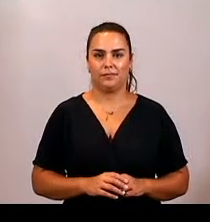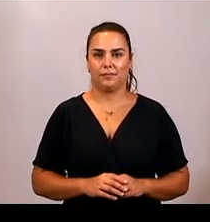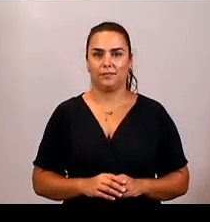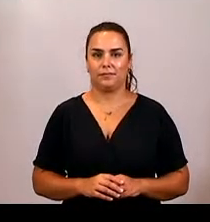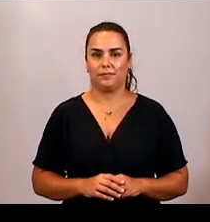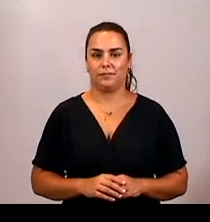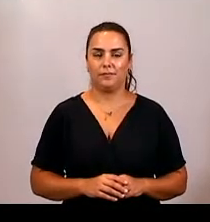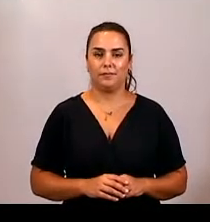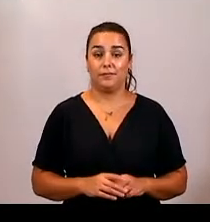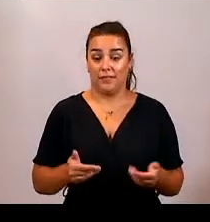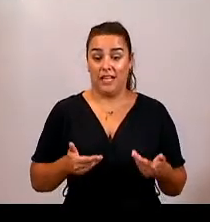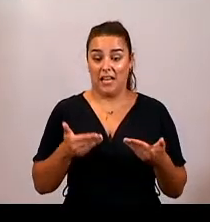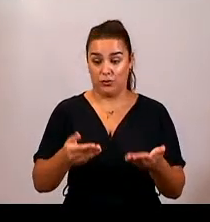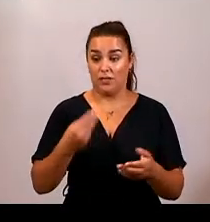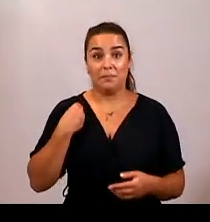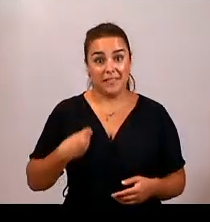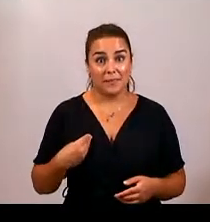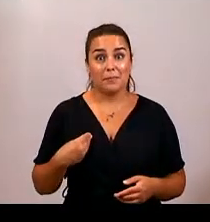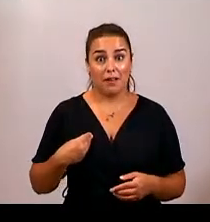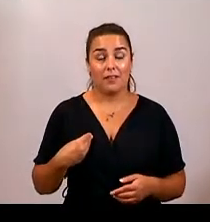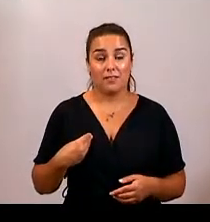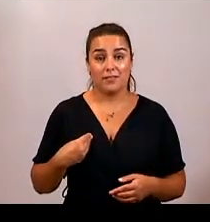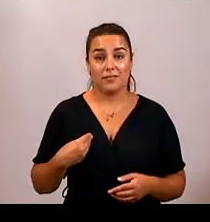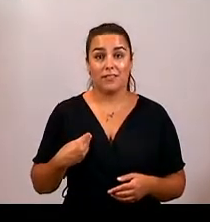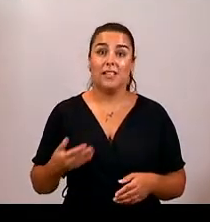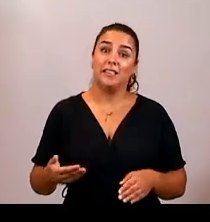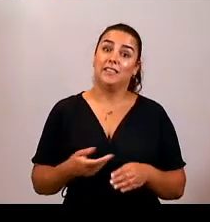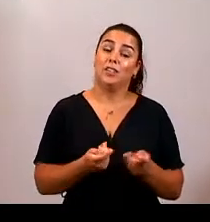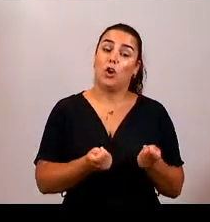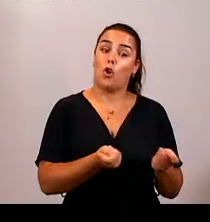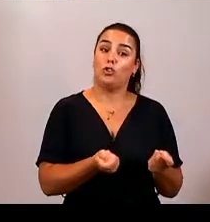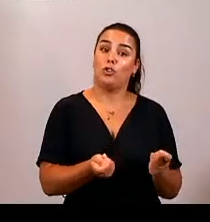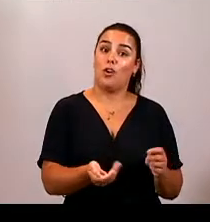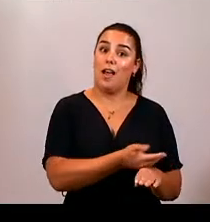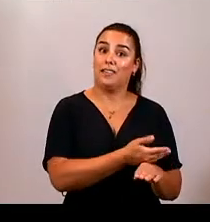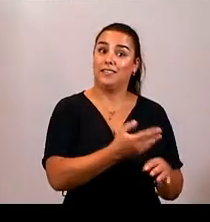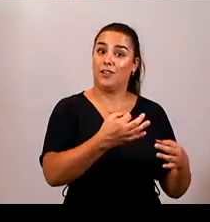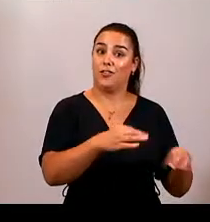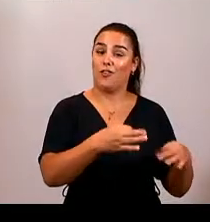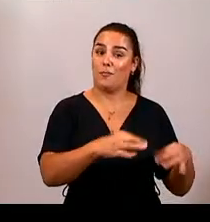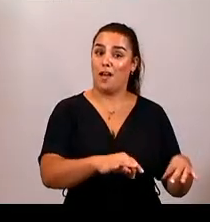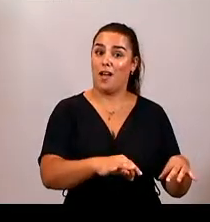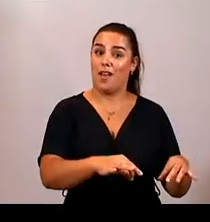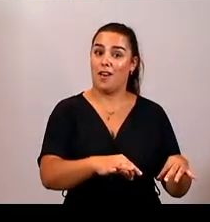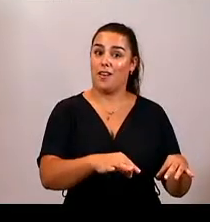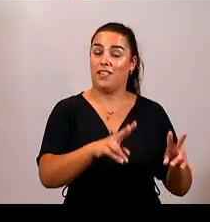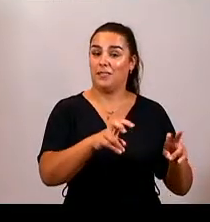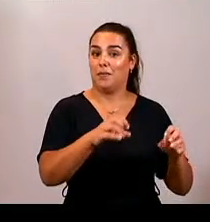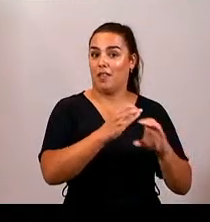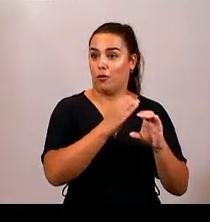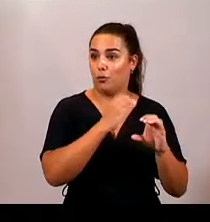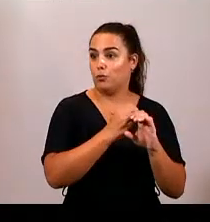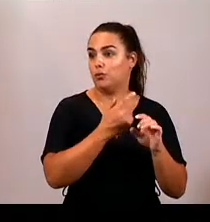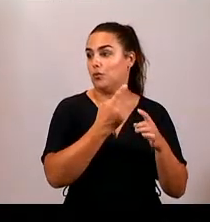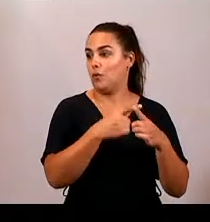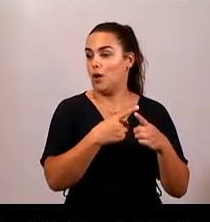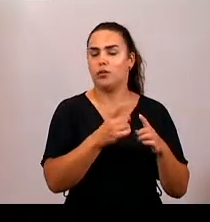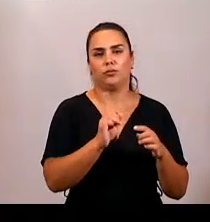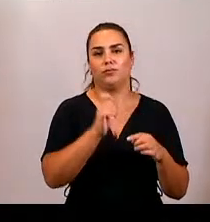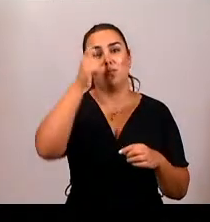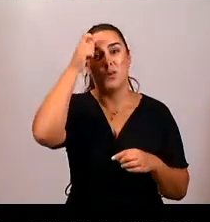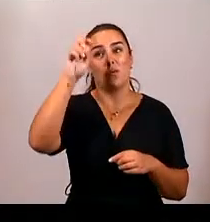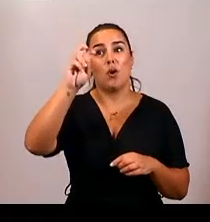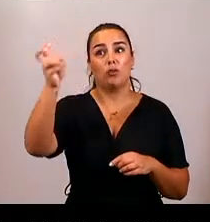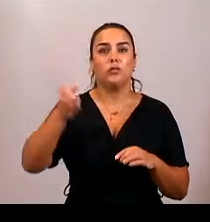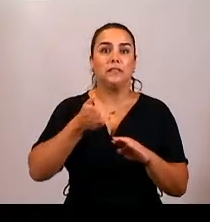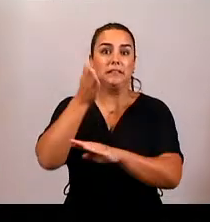Y estas ayudas son las que no son reguladas por los normales cauces de autobuses, y esto son esos pueblos a los que no